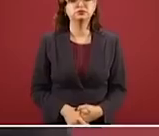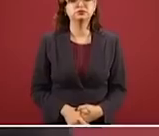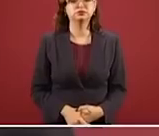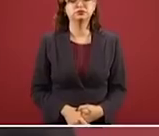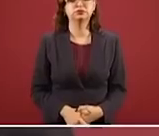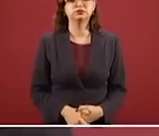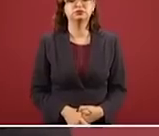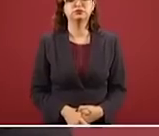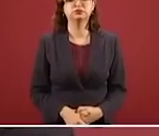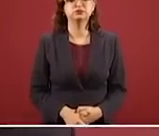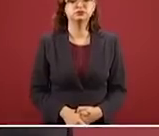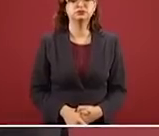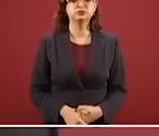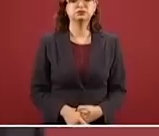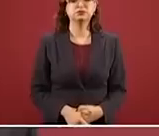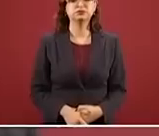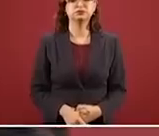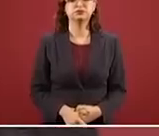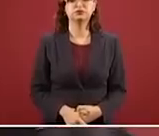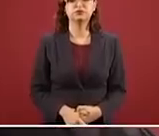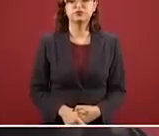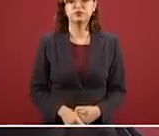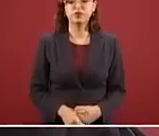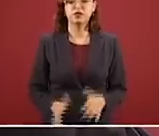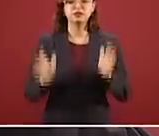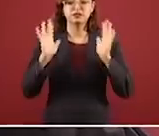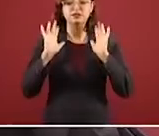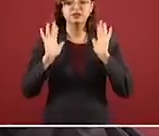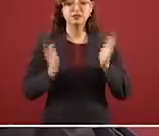Y he visitado